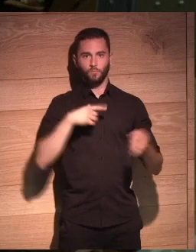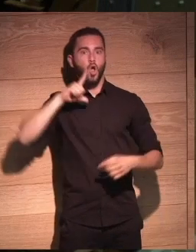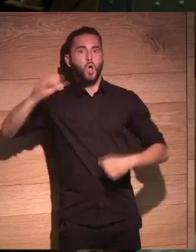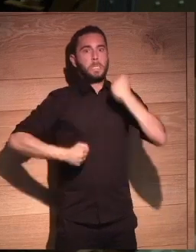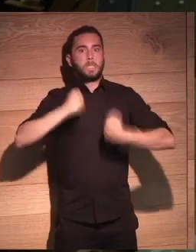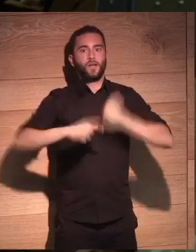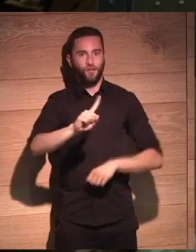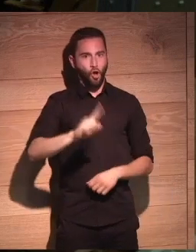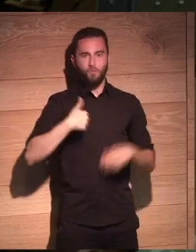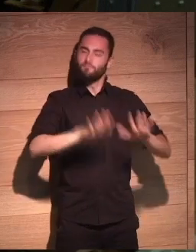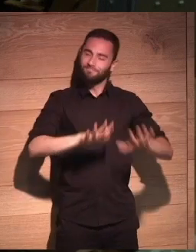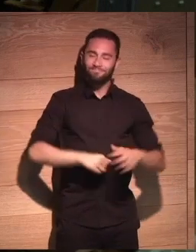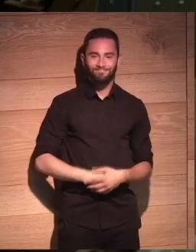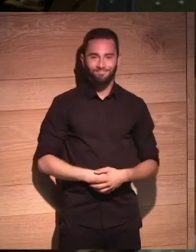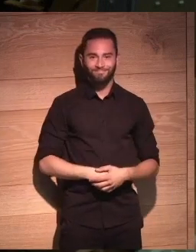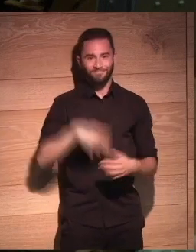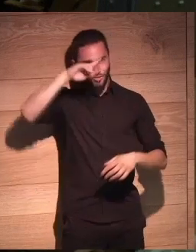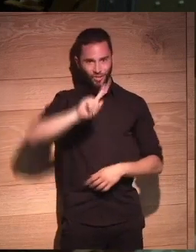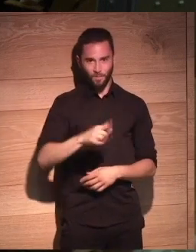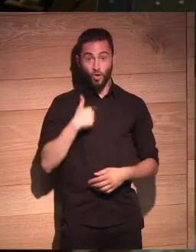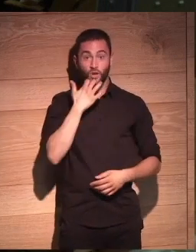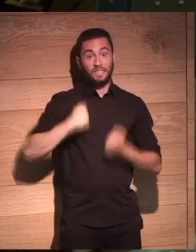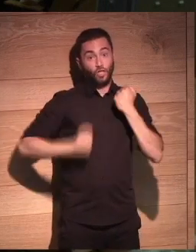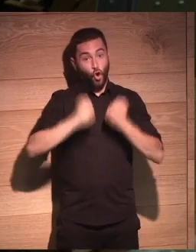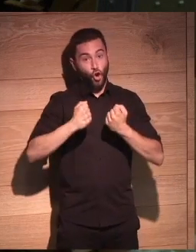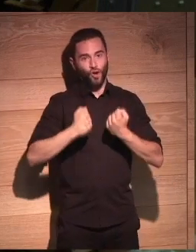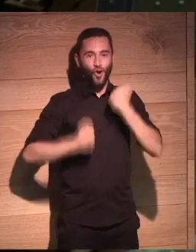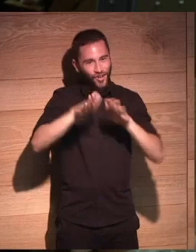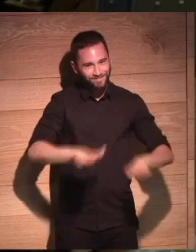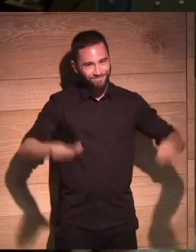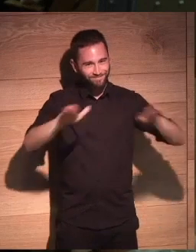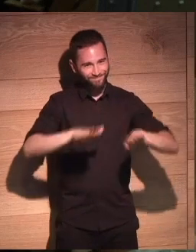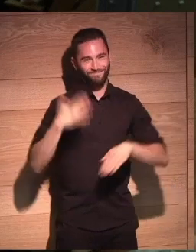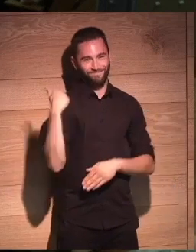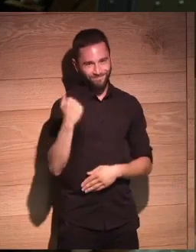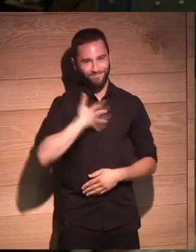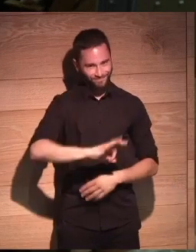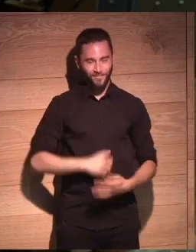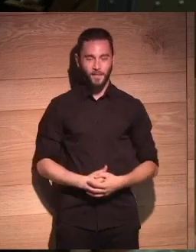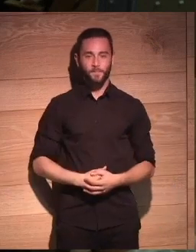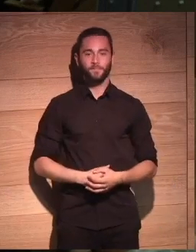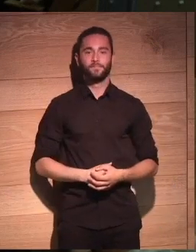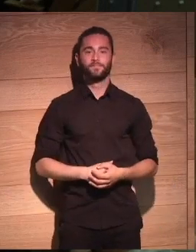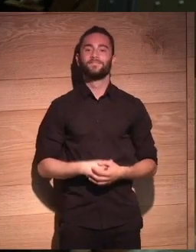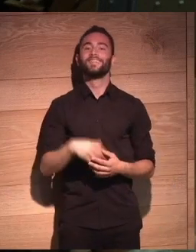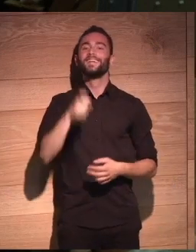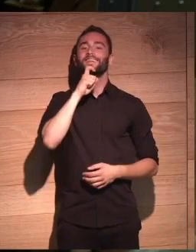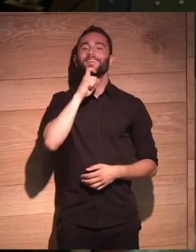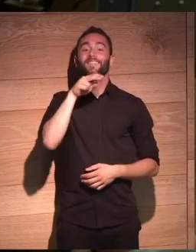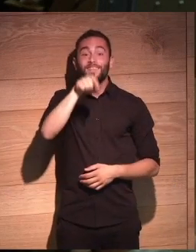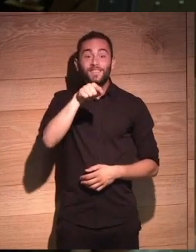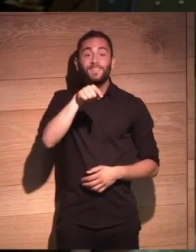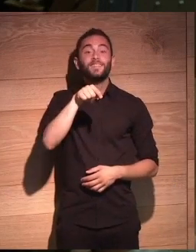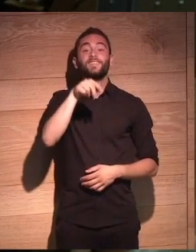se preocupen. Claro, tenemos... Si corro lentamente, así, perdóname. No, nada. Es difícil que hables